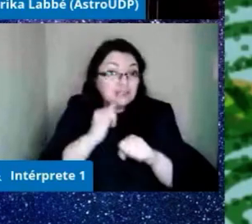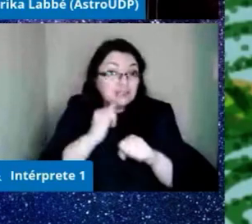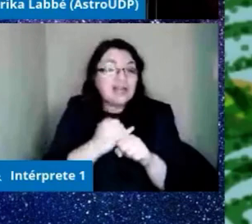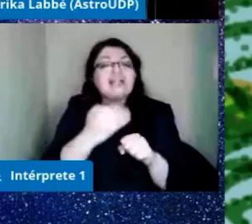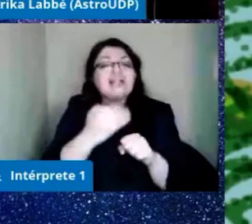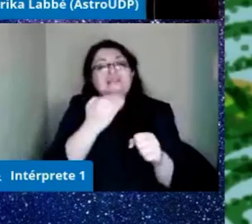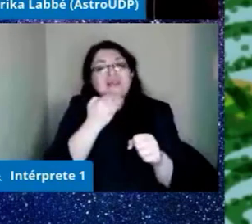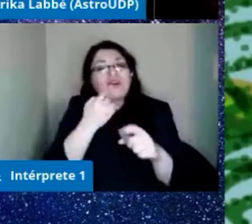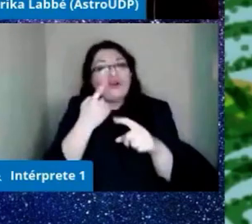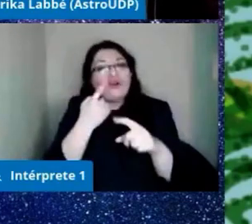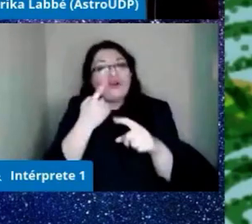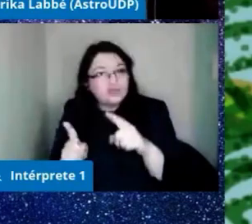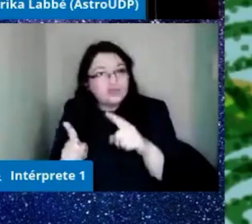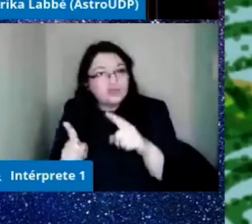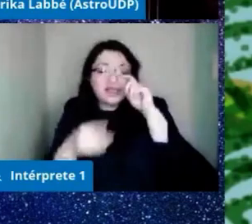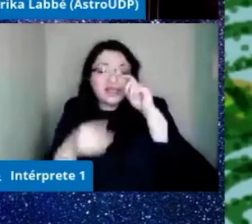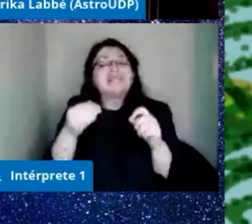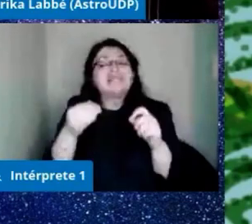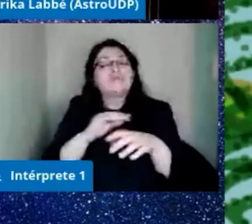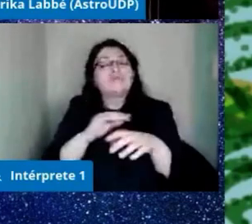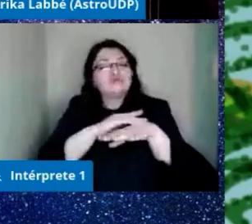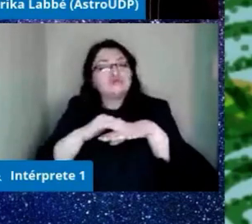Universe y el proyecto iData.